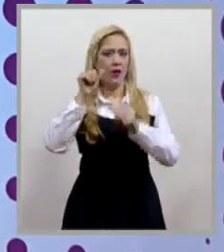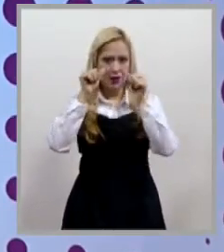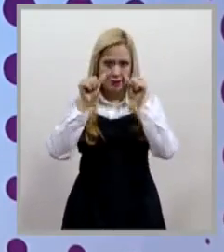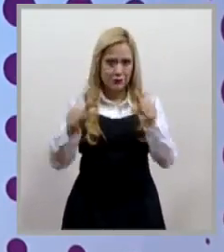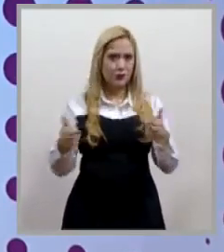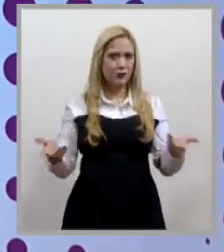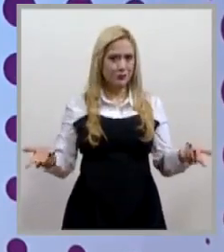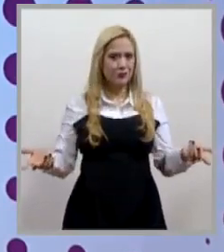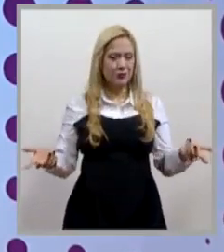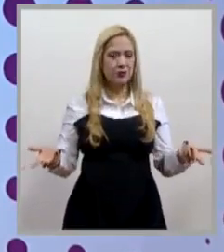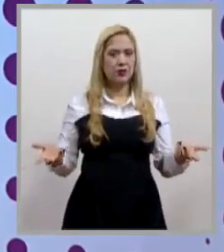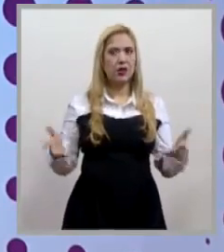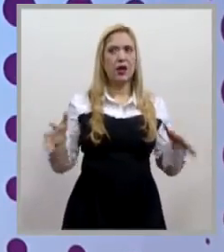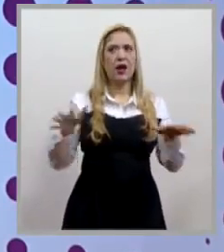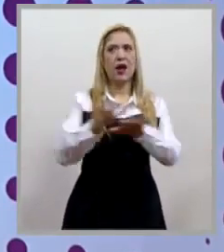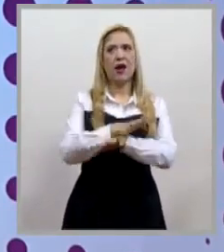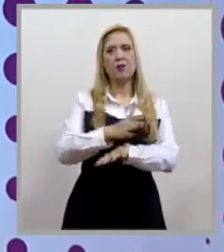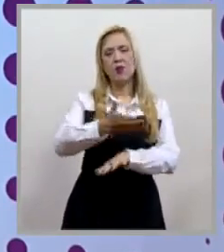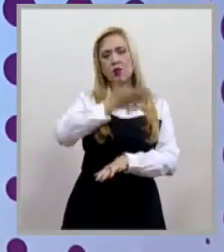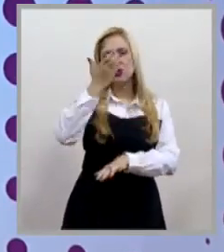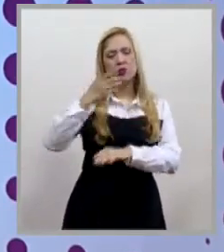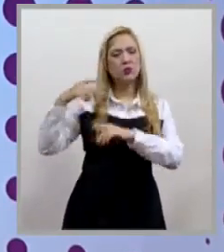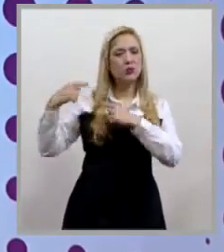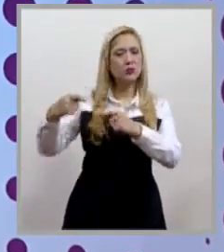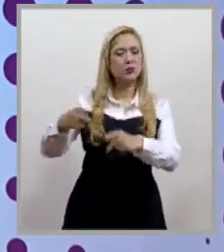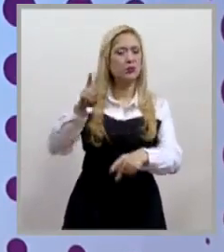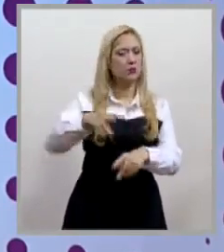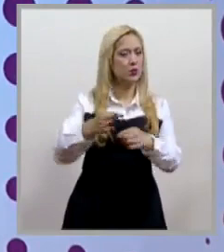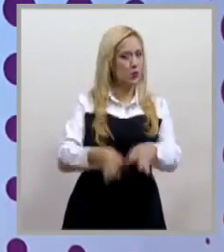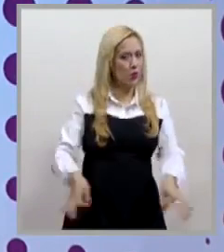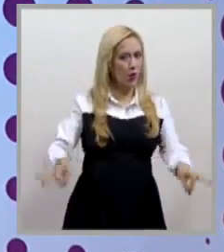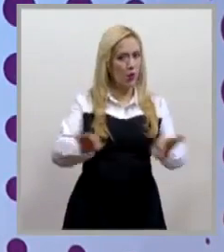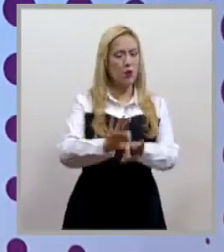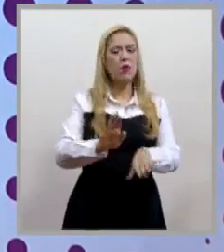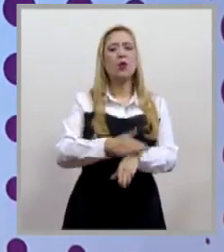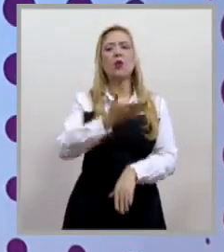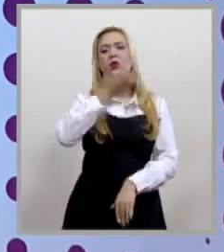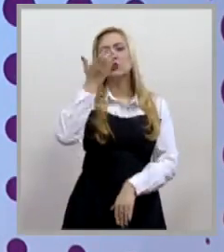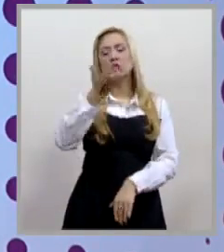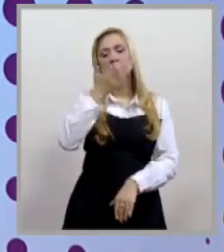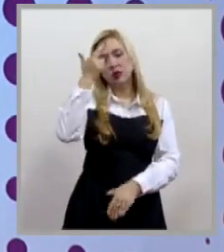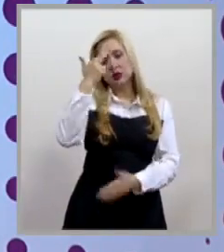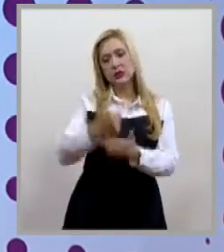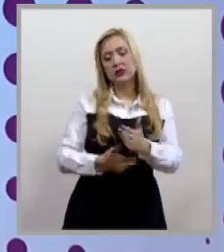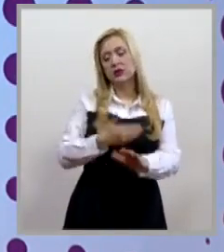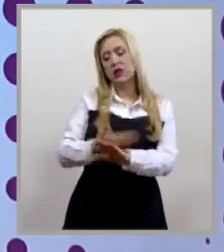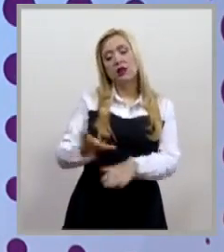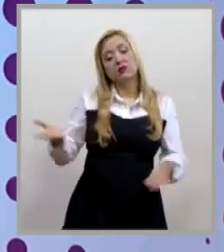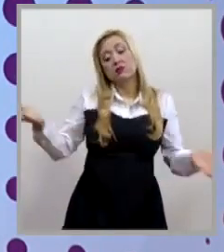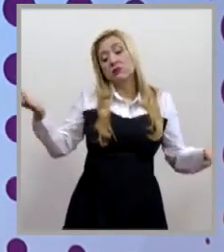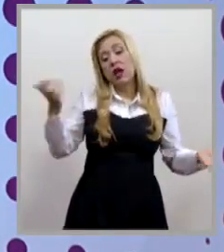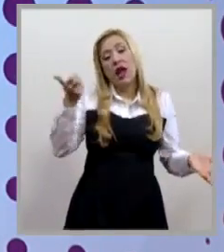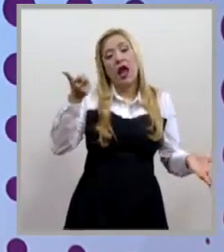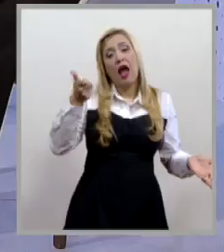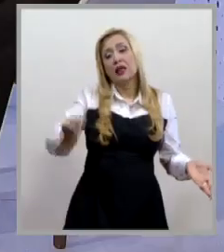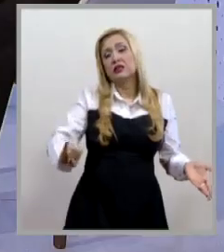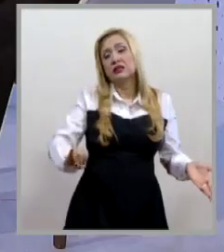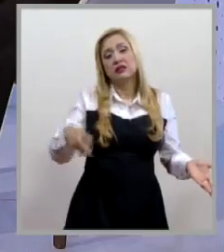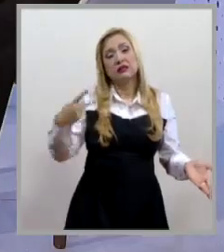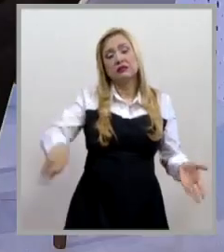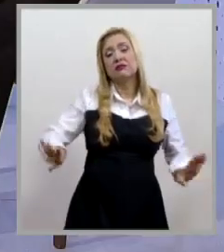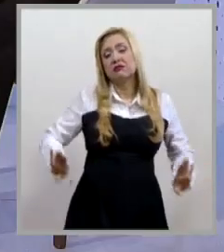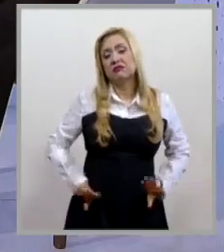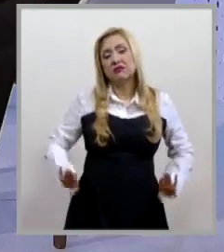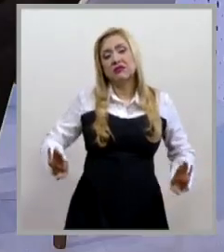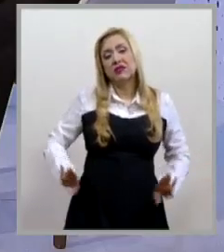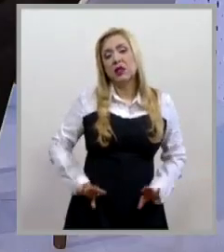importante porque otra vez nos vamos al concepto de una violencia de tipo cultural en el que el